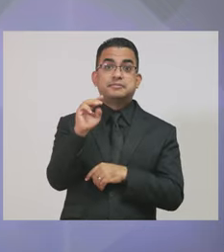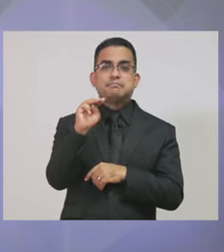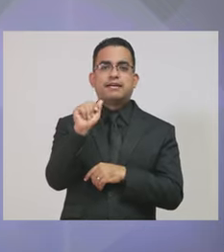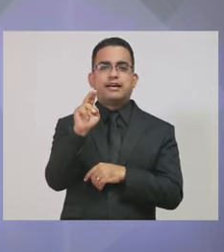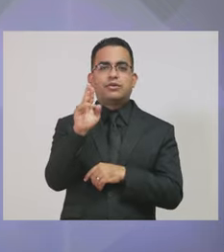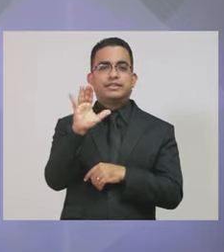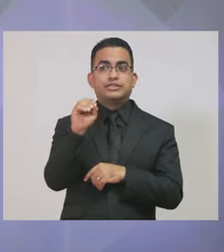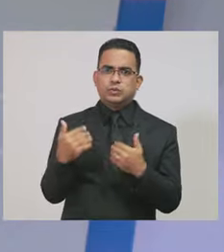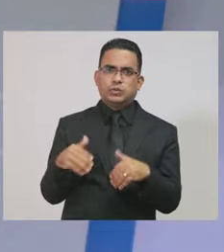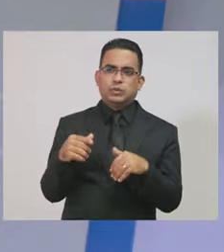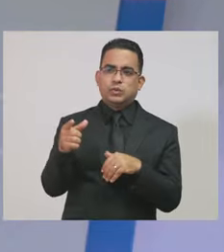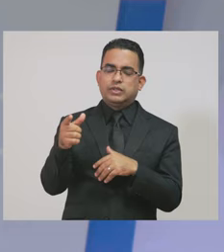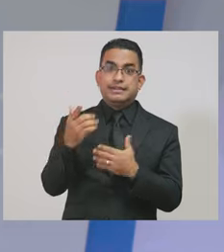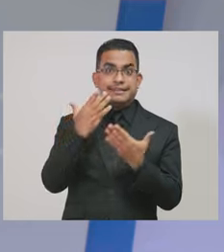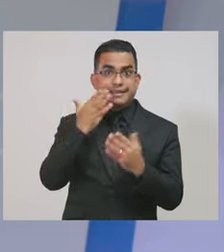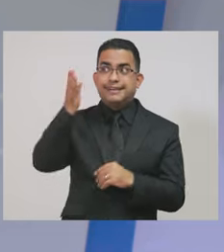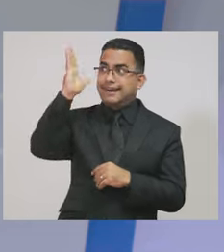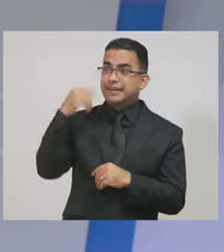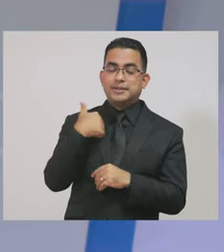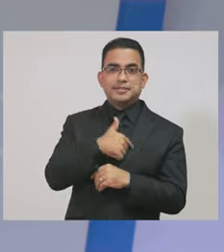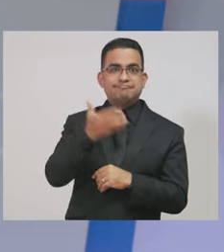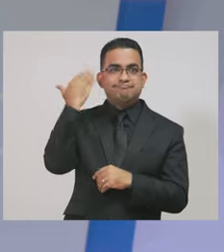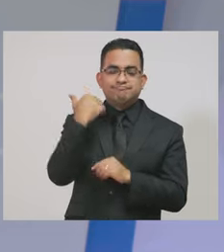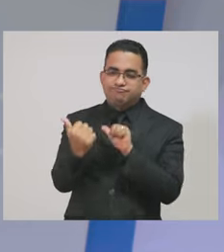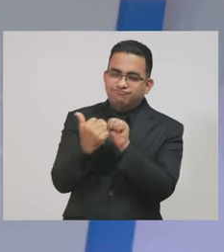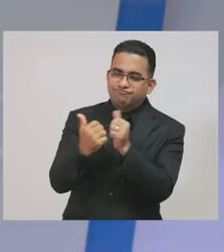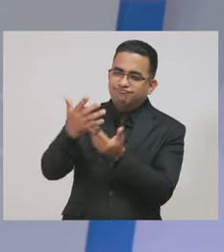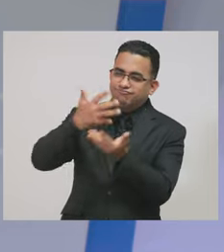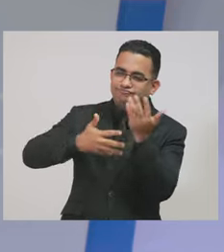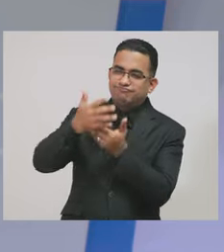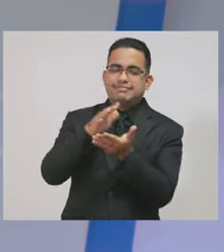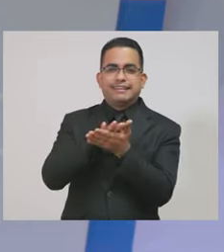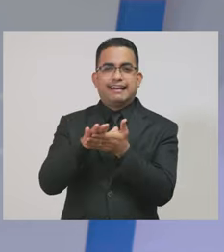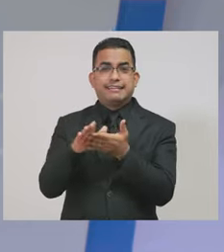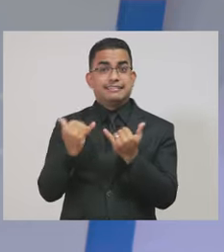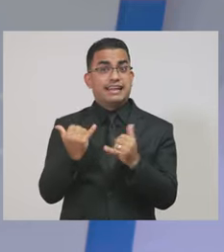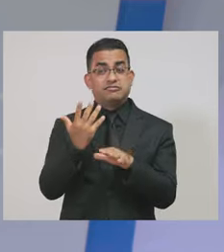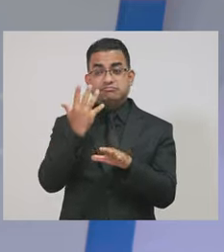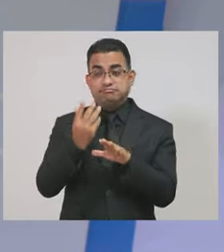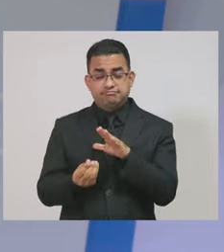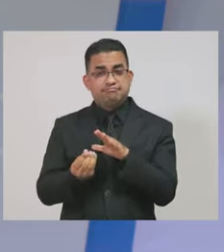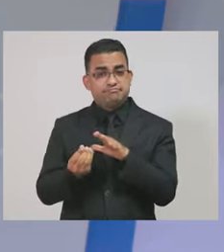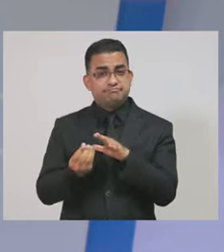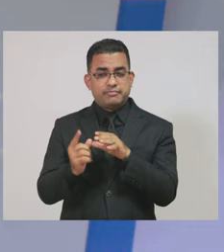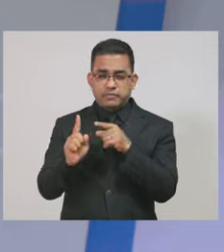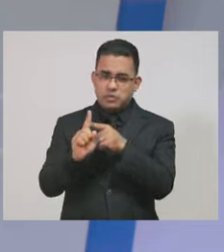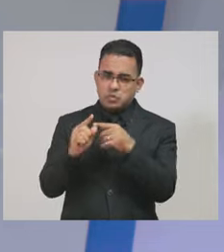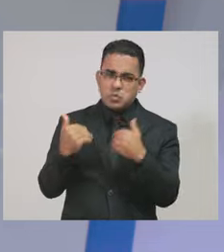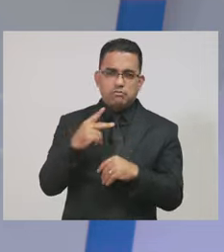nuestro mauricio una persona que gracias a dios tuvimos el privilegio de conocer y compartir cuántas